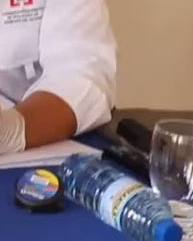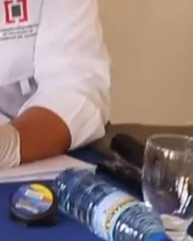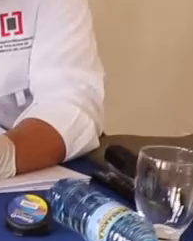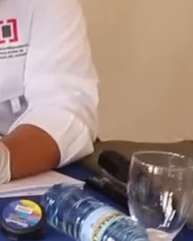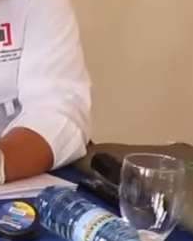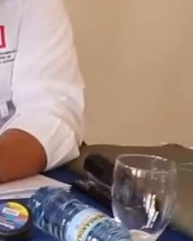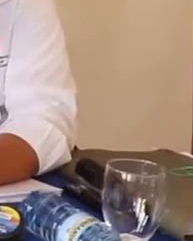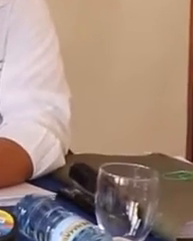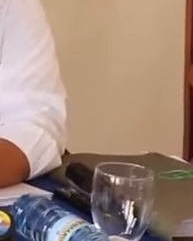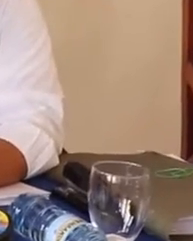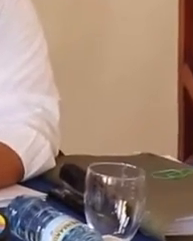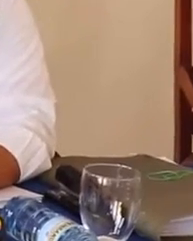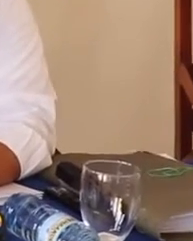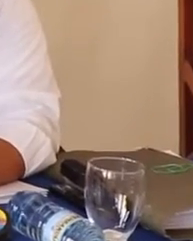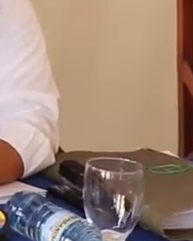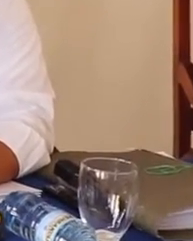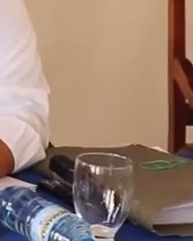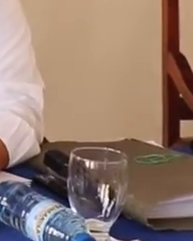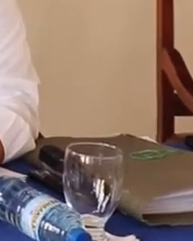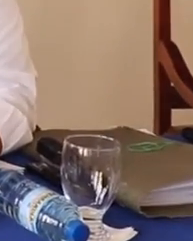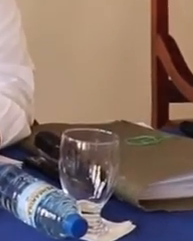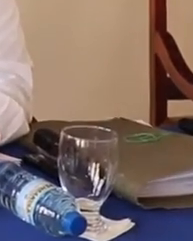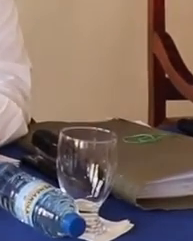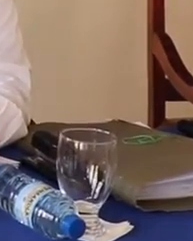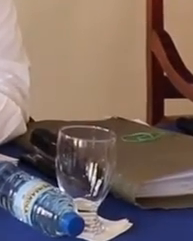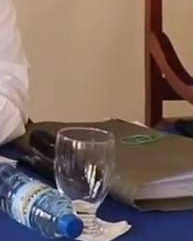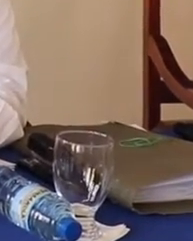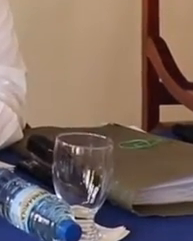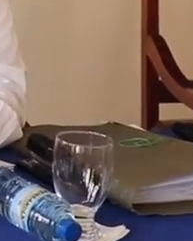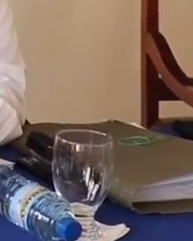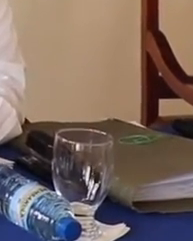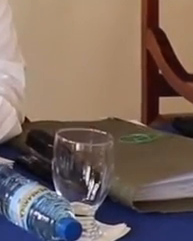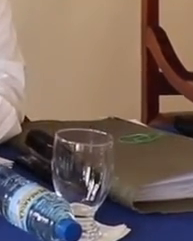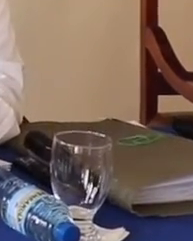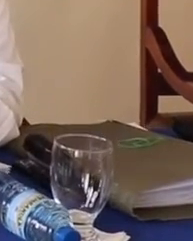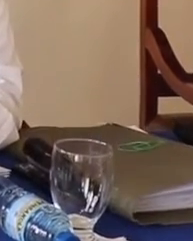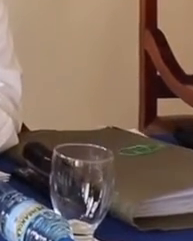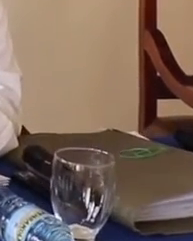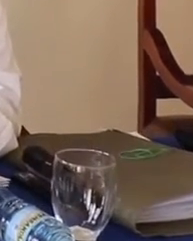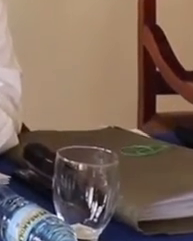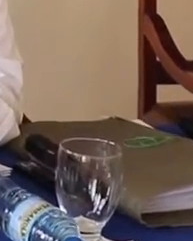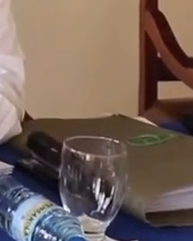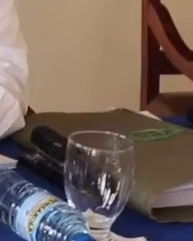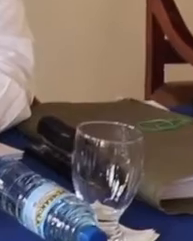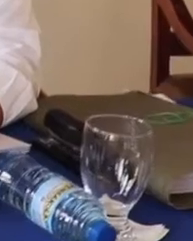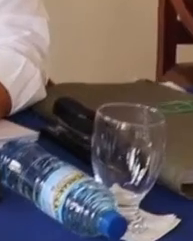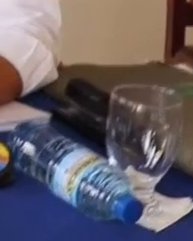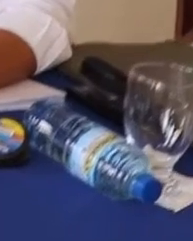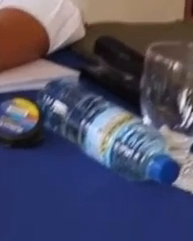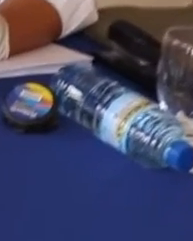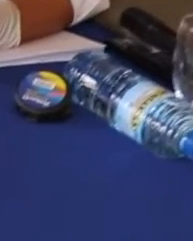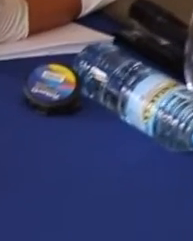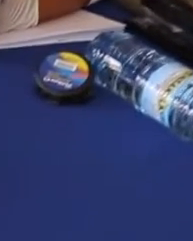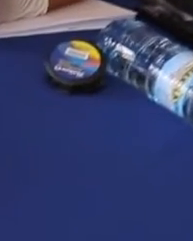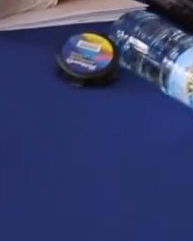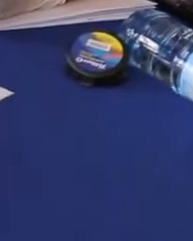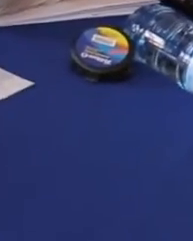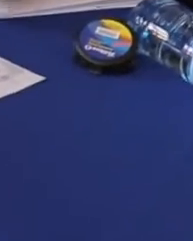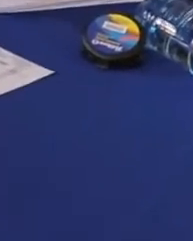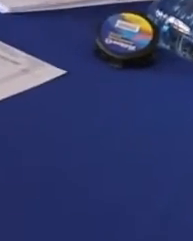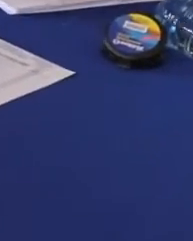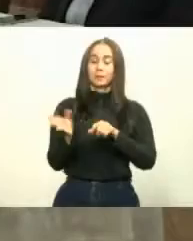donde cada representante del Poder Ejecutivo, cada gobernadora encabeza el acto también de entrega de los títulos.